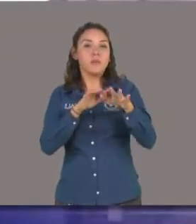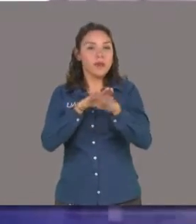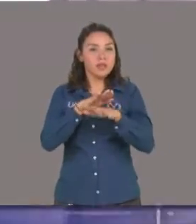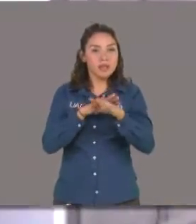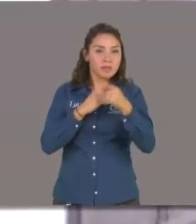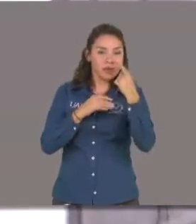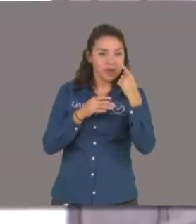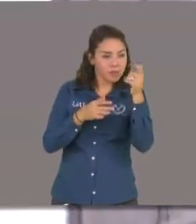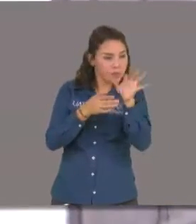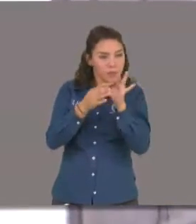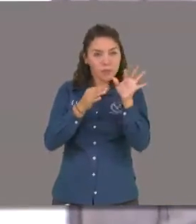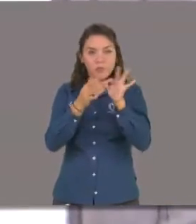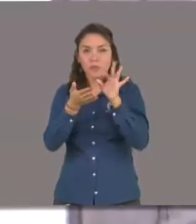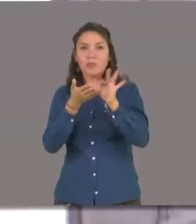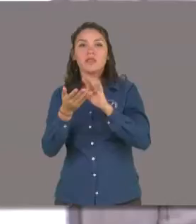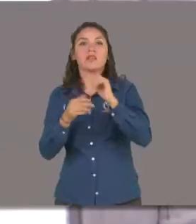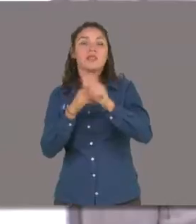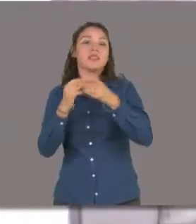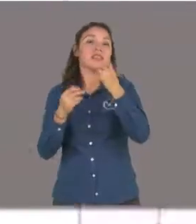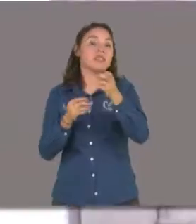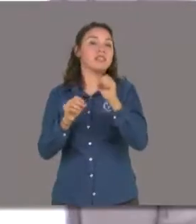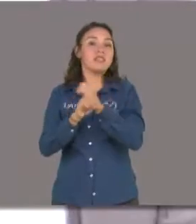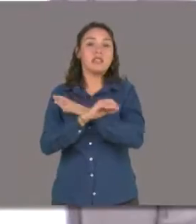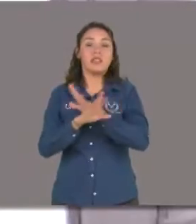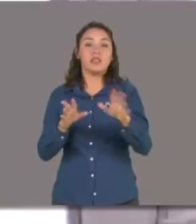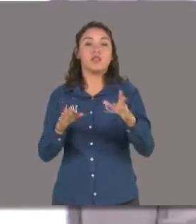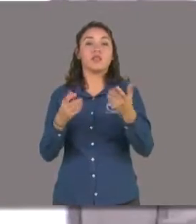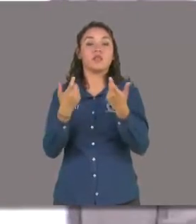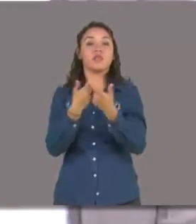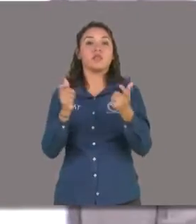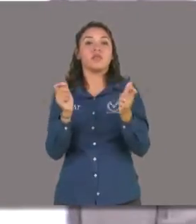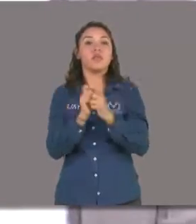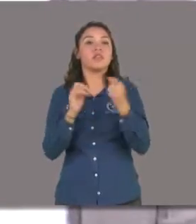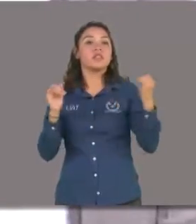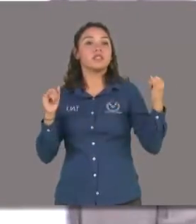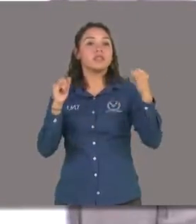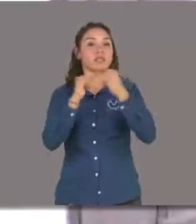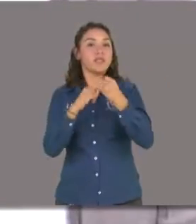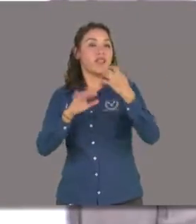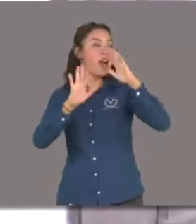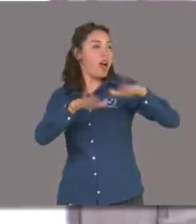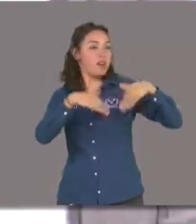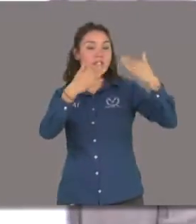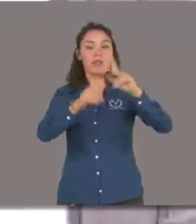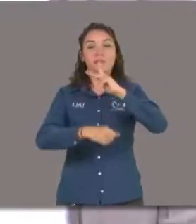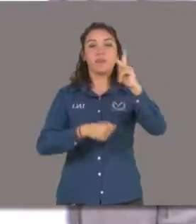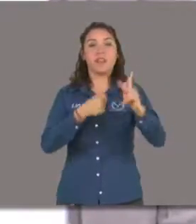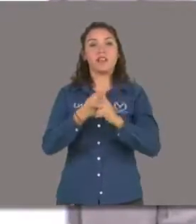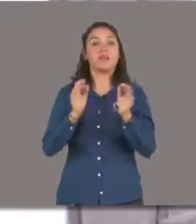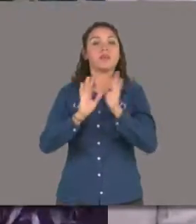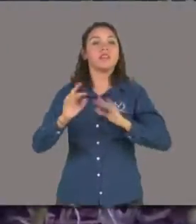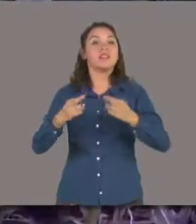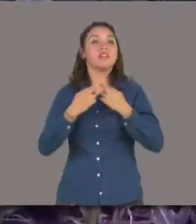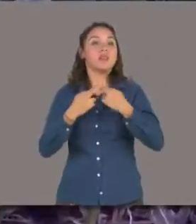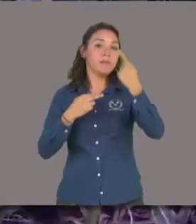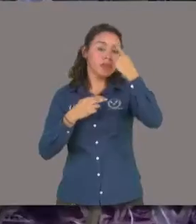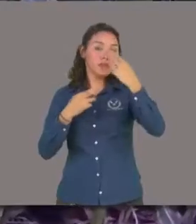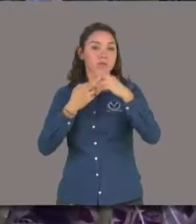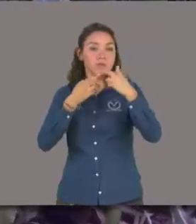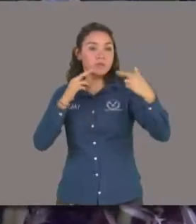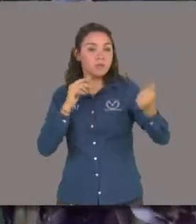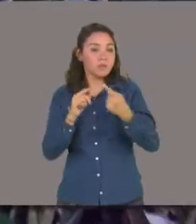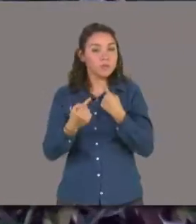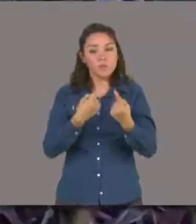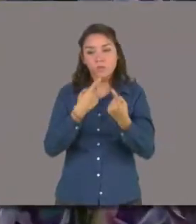estudiar, para colectar estas plagas y usan equipo básico como trampas. Sin duda